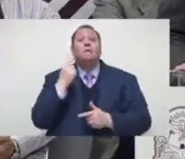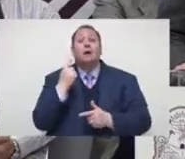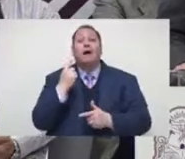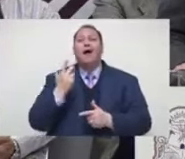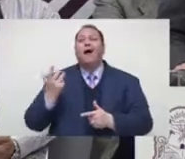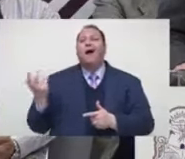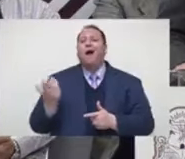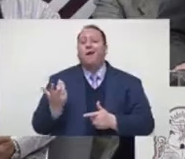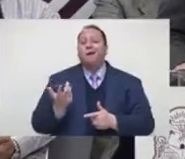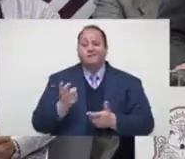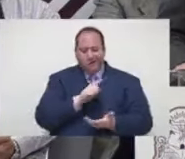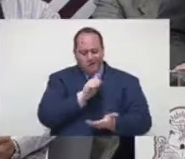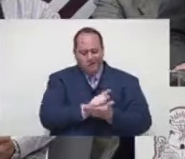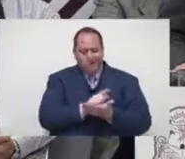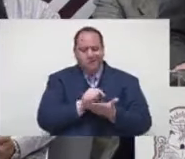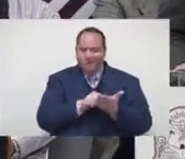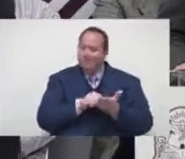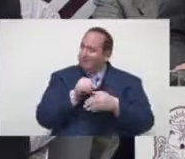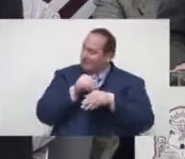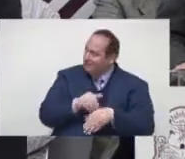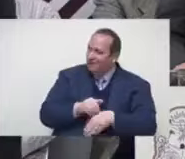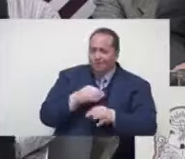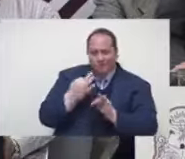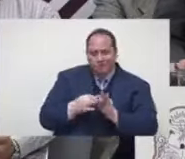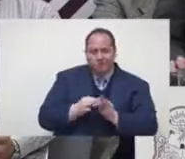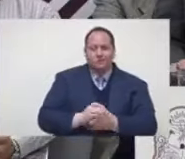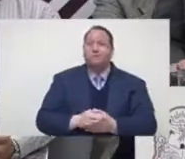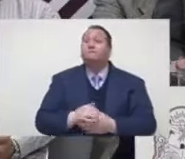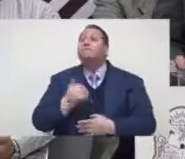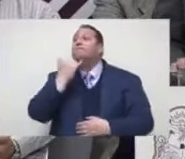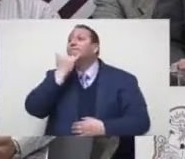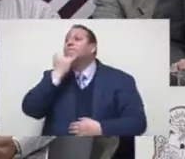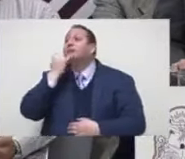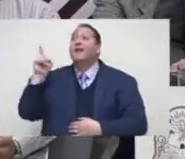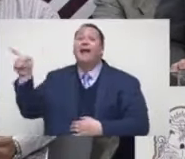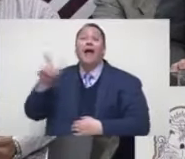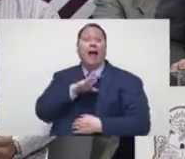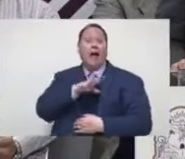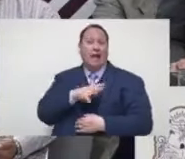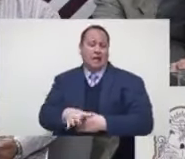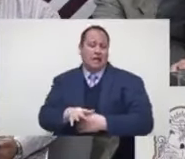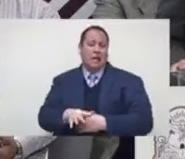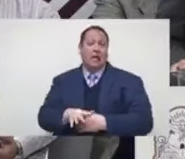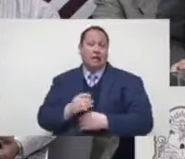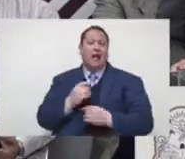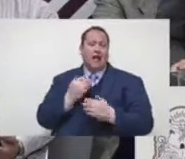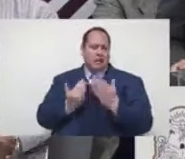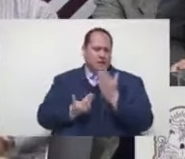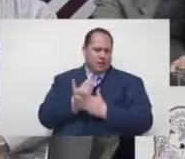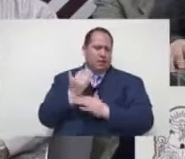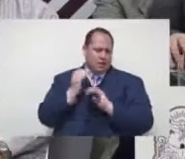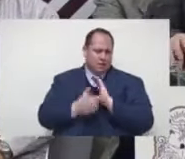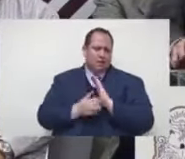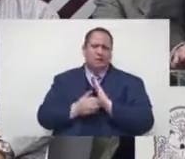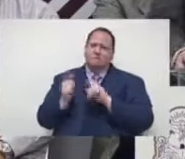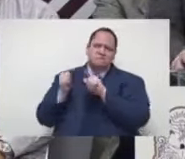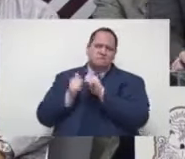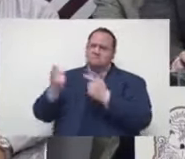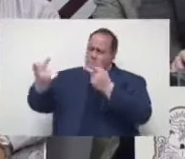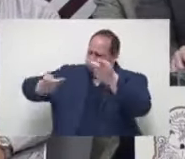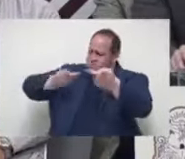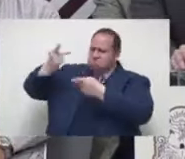actúe conforme lo que marca la legislación en derecho. Disculpen, el general se quedará después de la mañana. Al final. El general se quedará